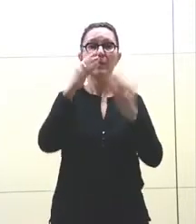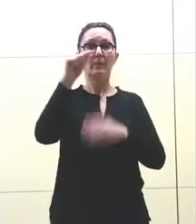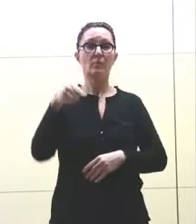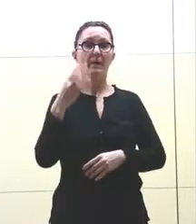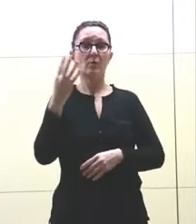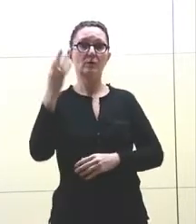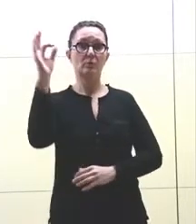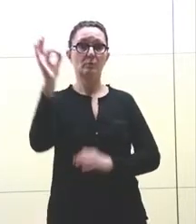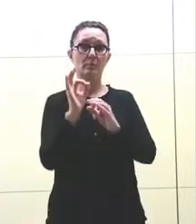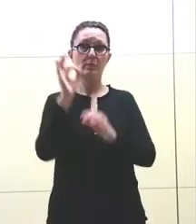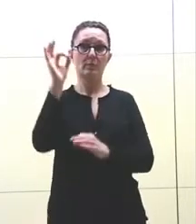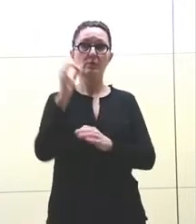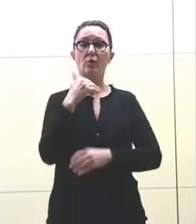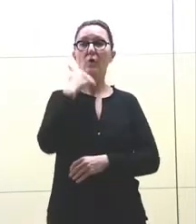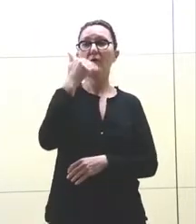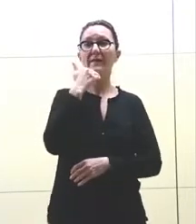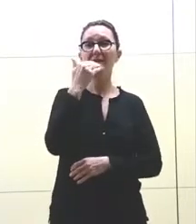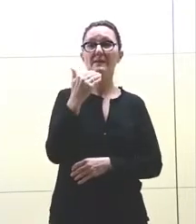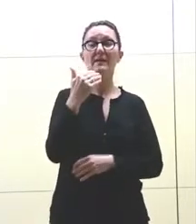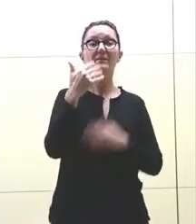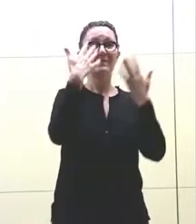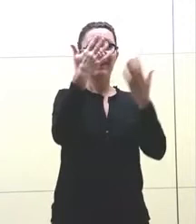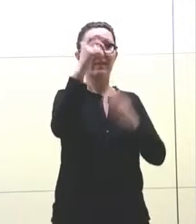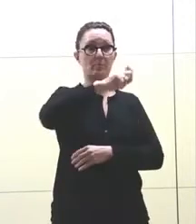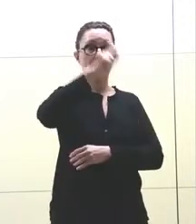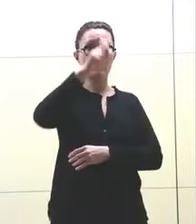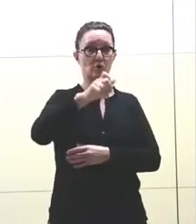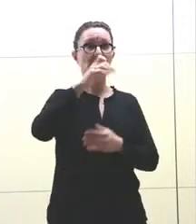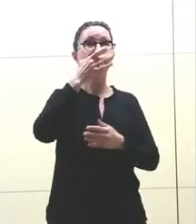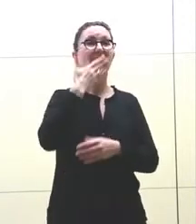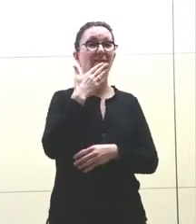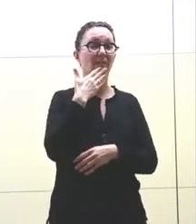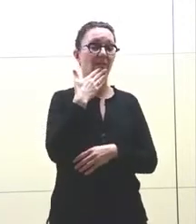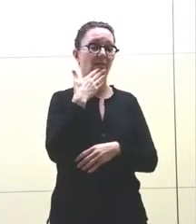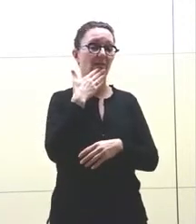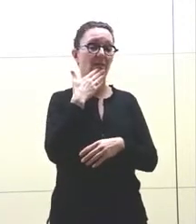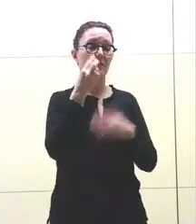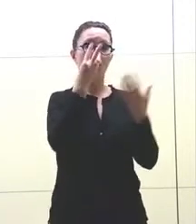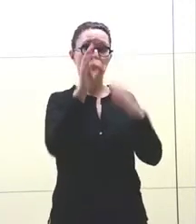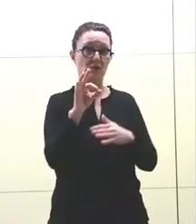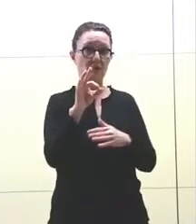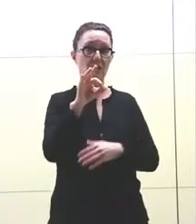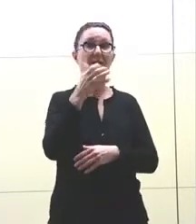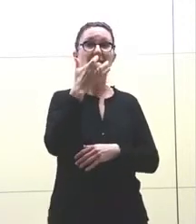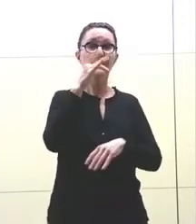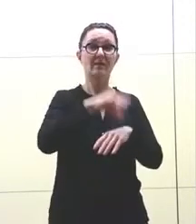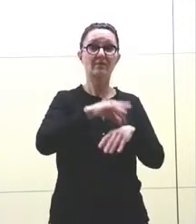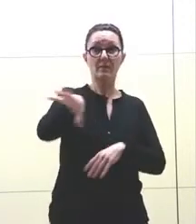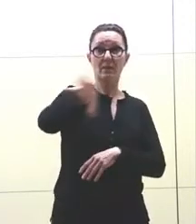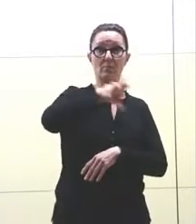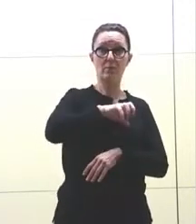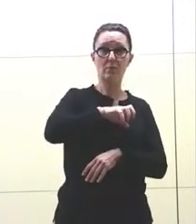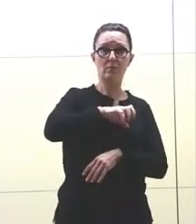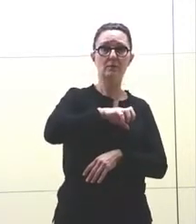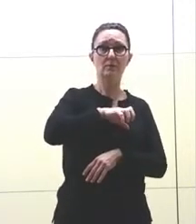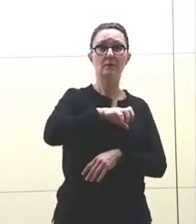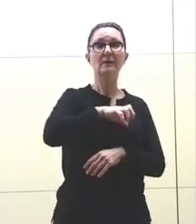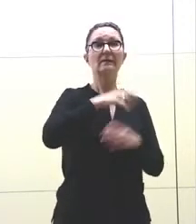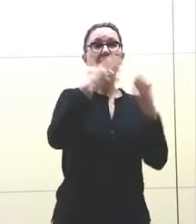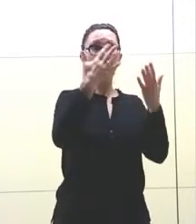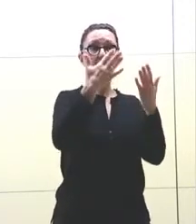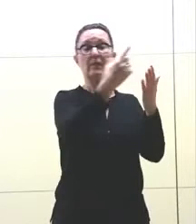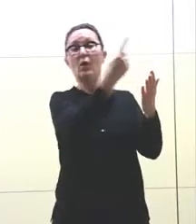9,4%. O sea, prácticamente 1 de cada 10 personas que tienen más de 80 años que contrae la infección fallece.